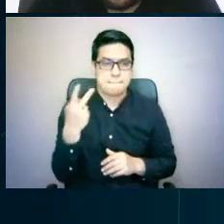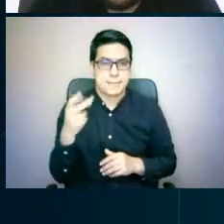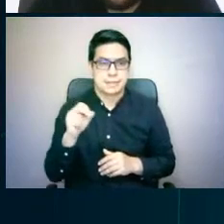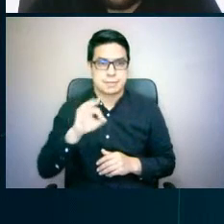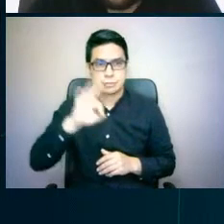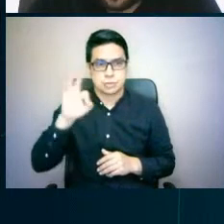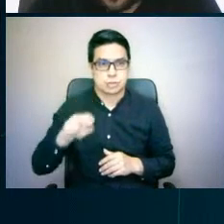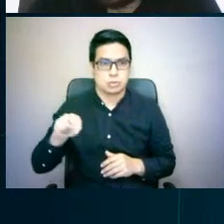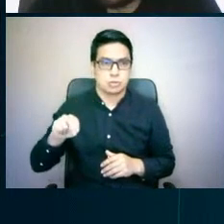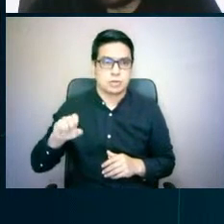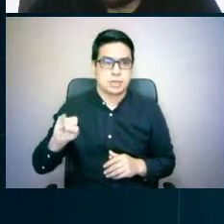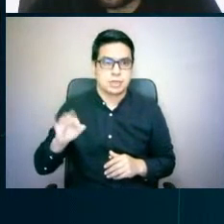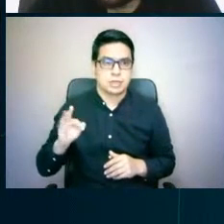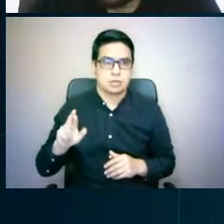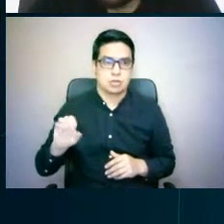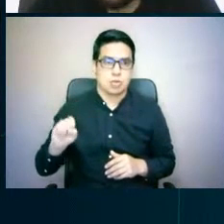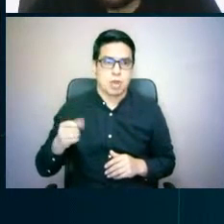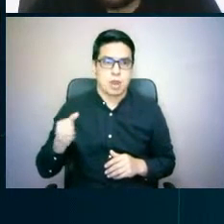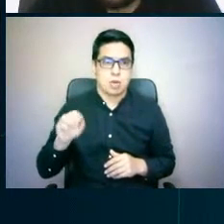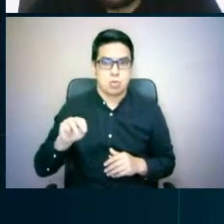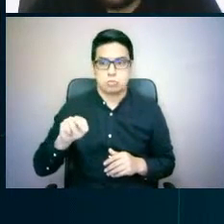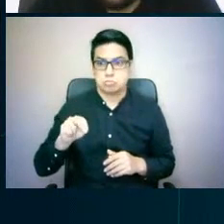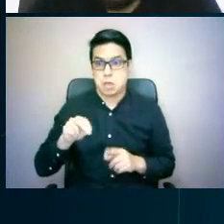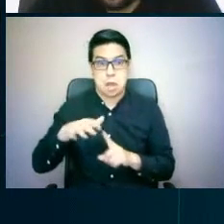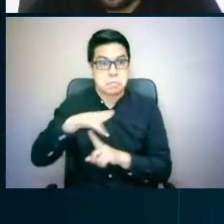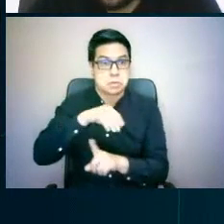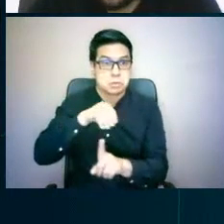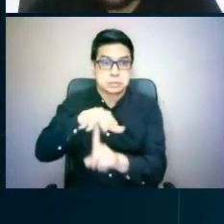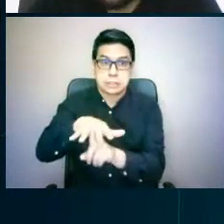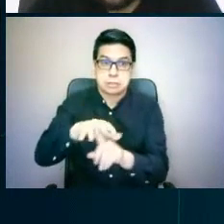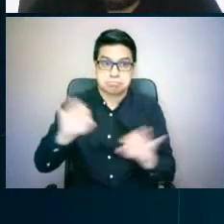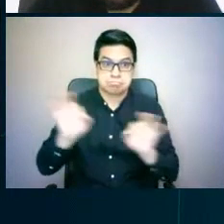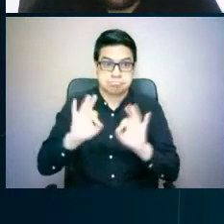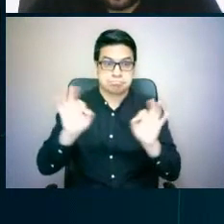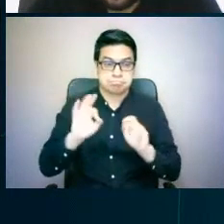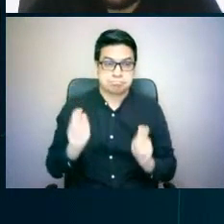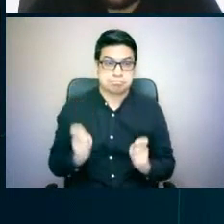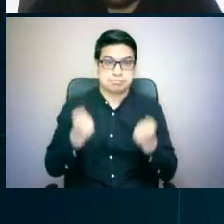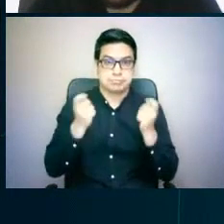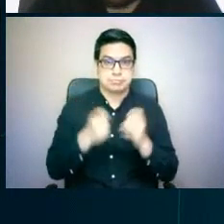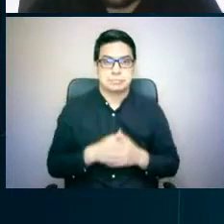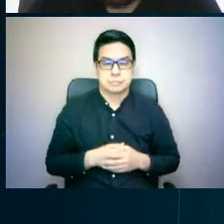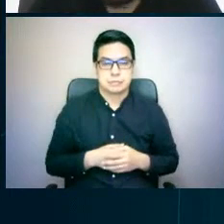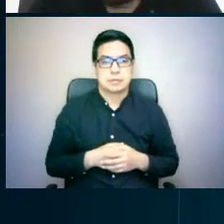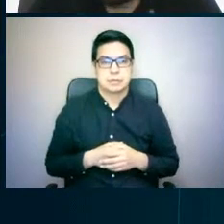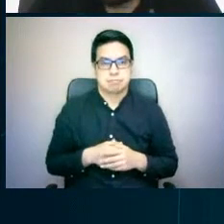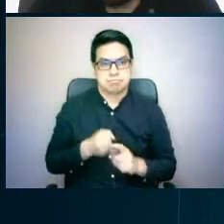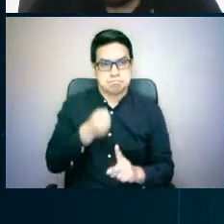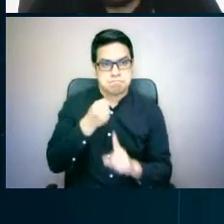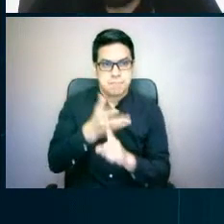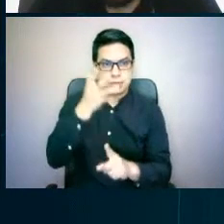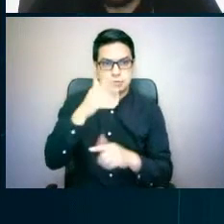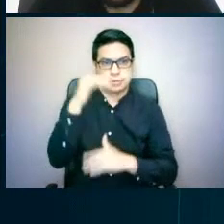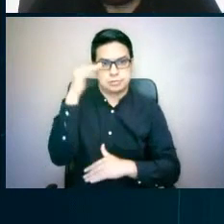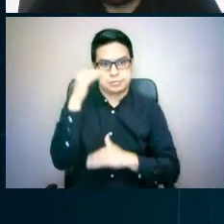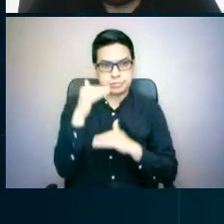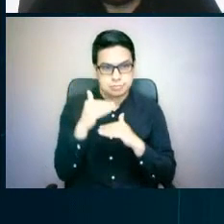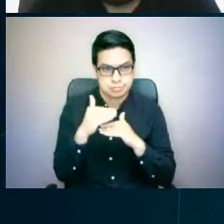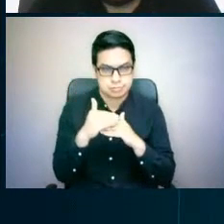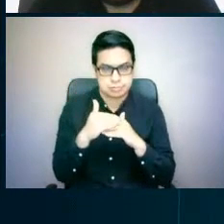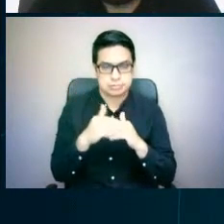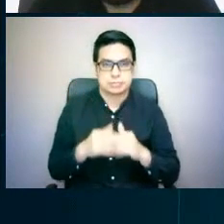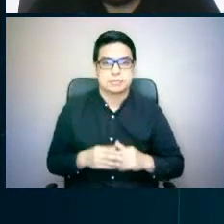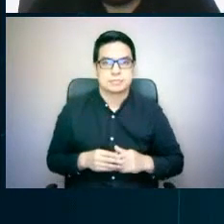ninguna repercusión al medio ambiente. Por acá se reducen muchísimo los impactos. Podrían